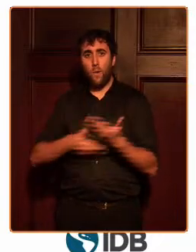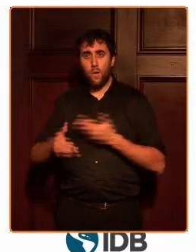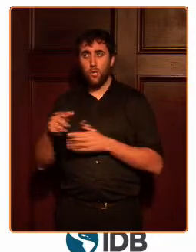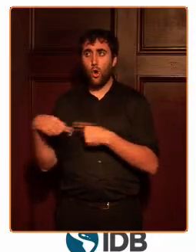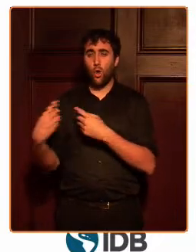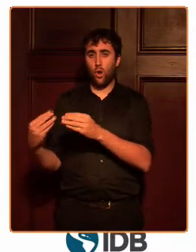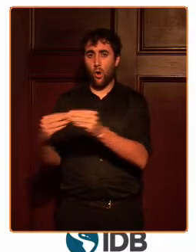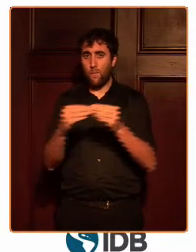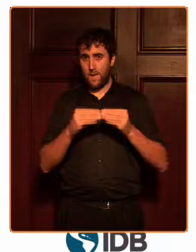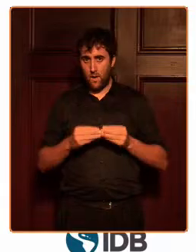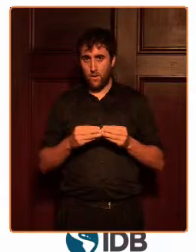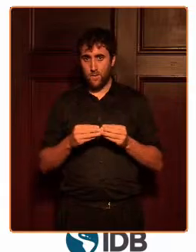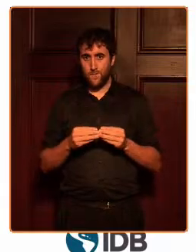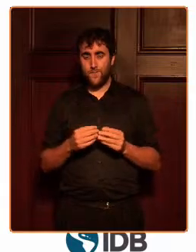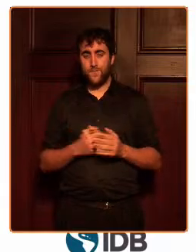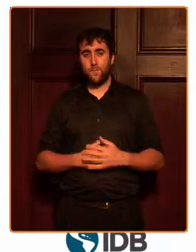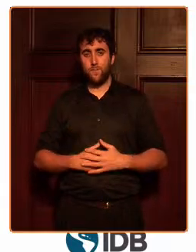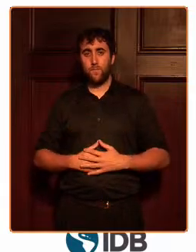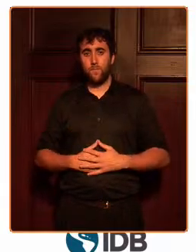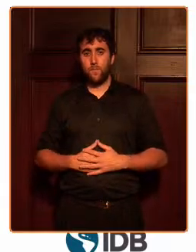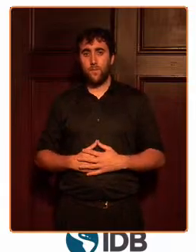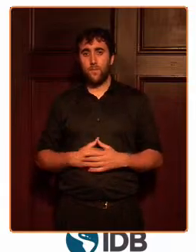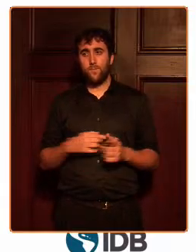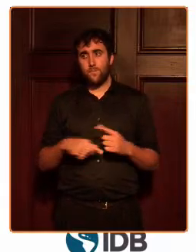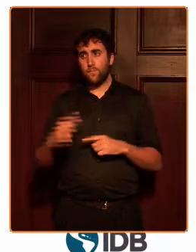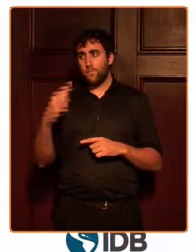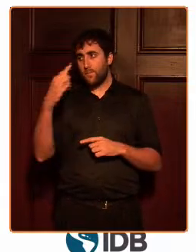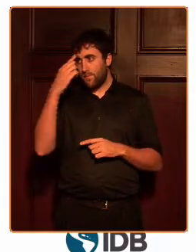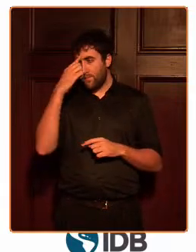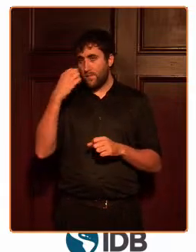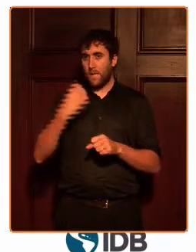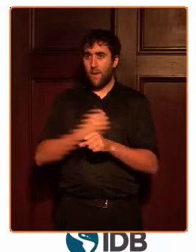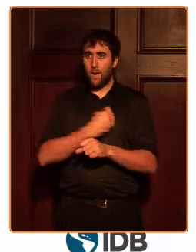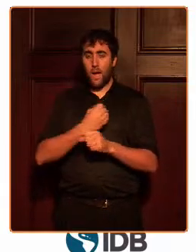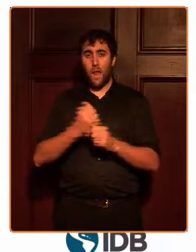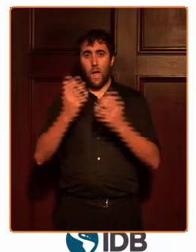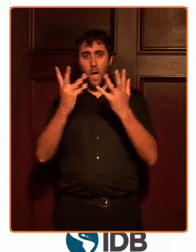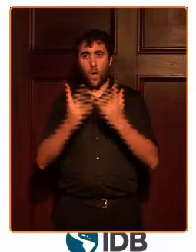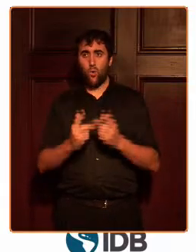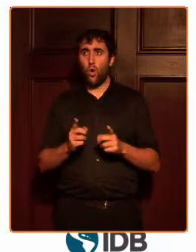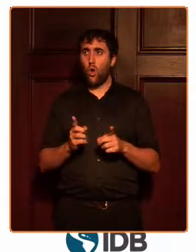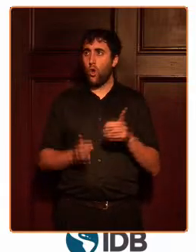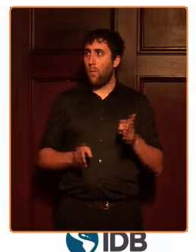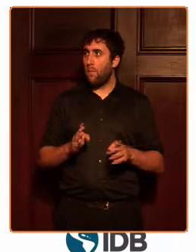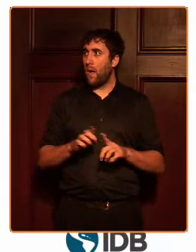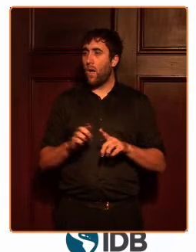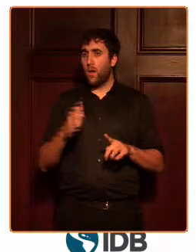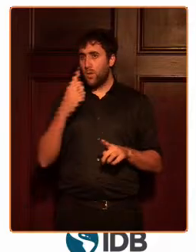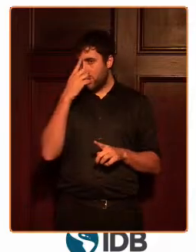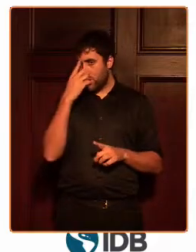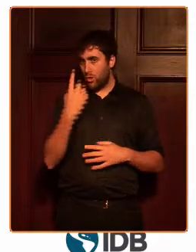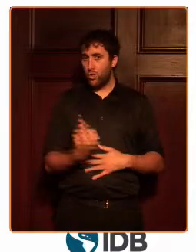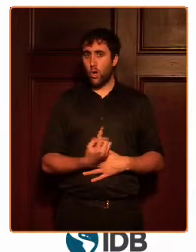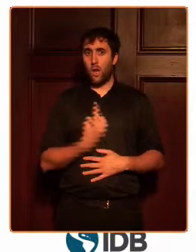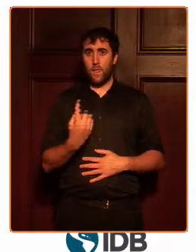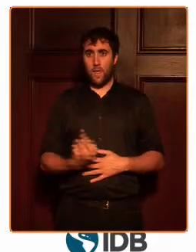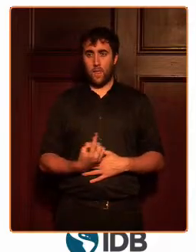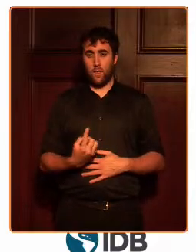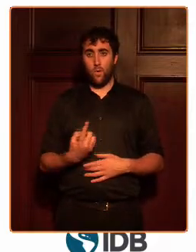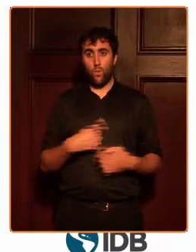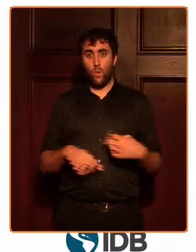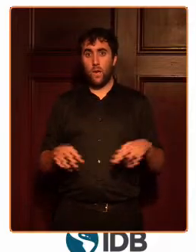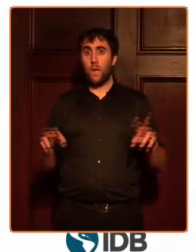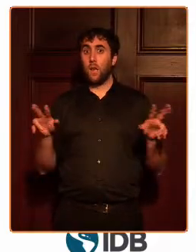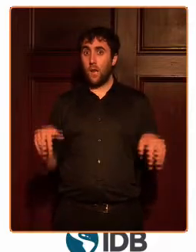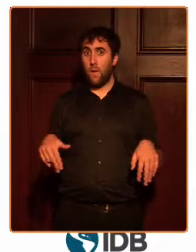un tema de trabajar de forma autónoma, individual, soledad, que creo que sería uno de los